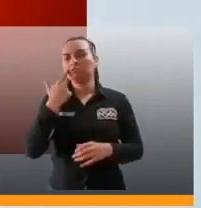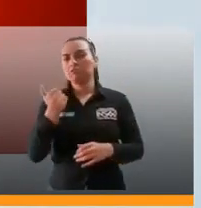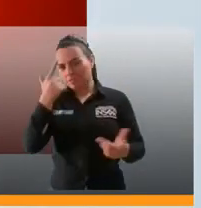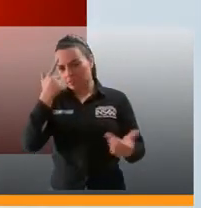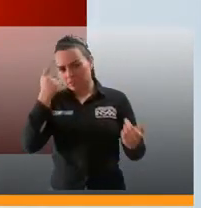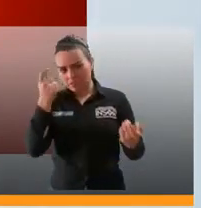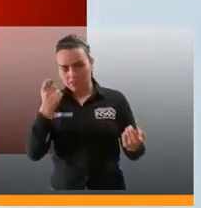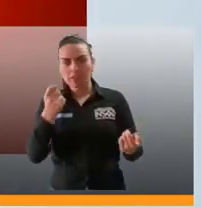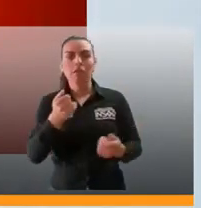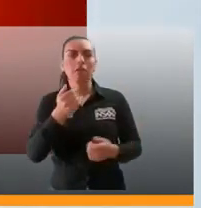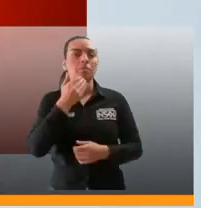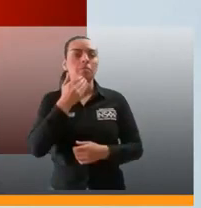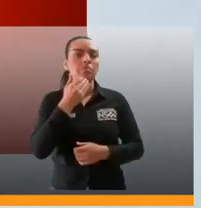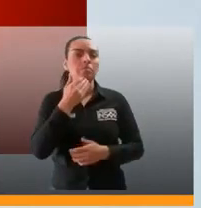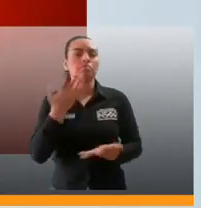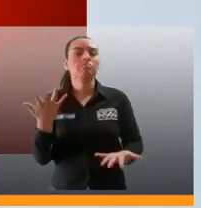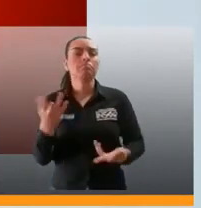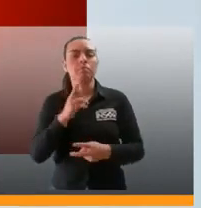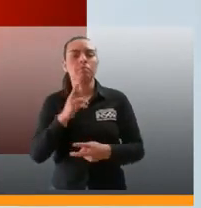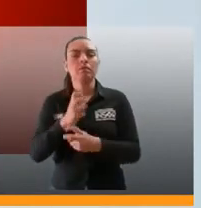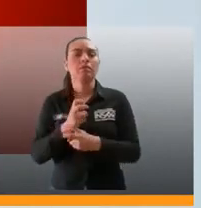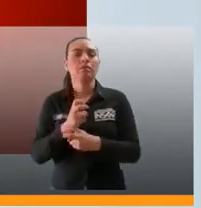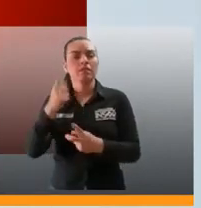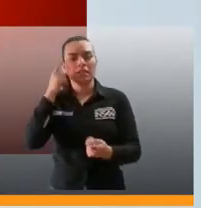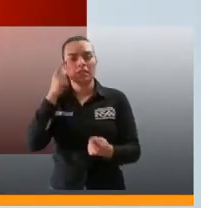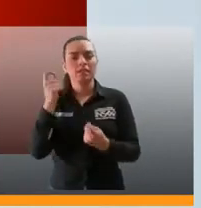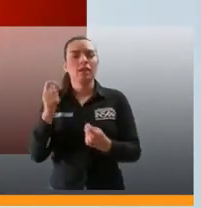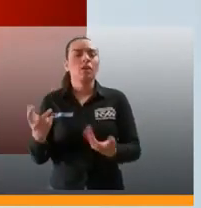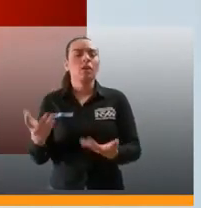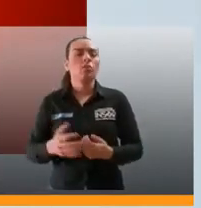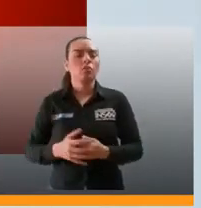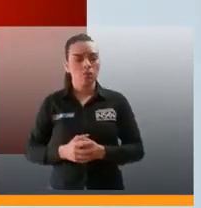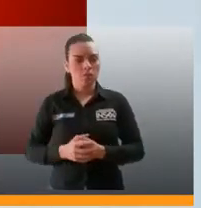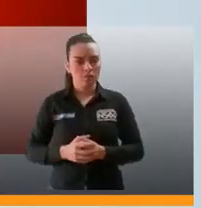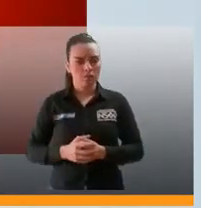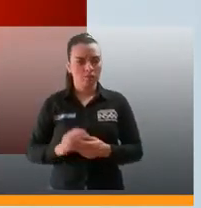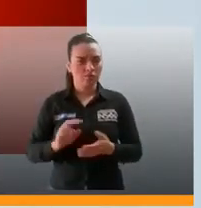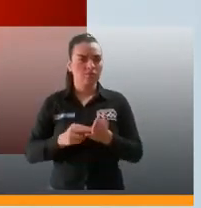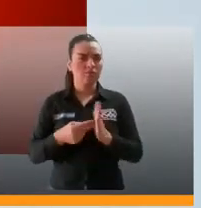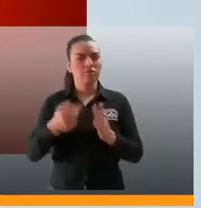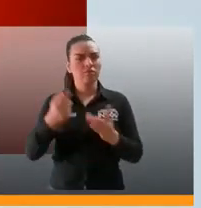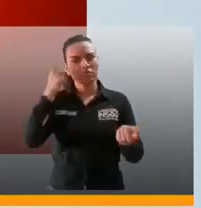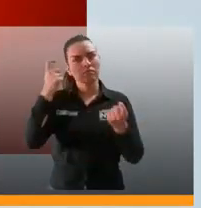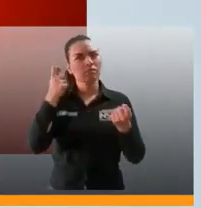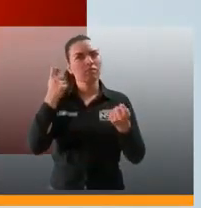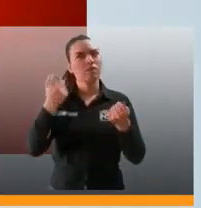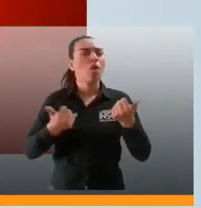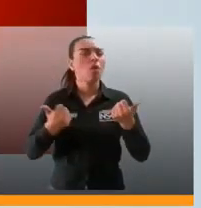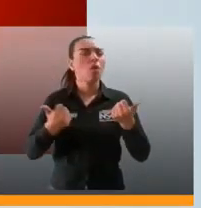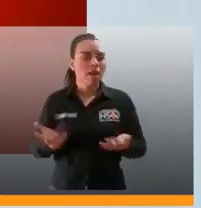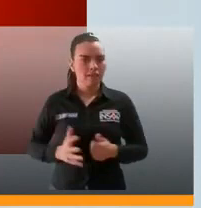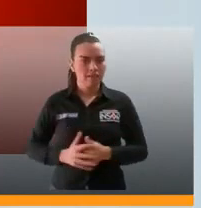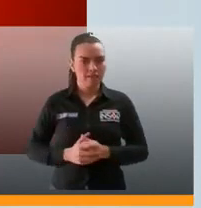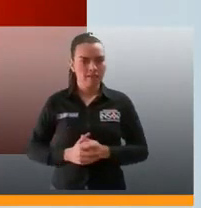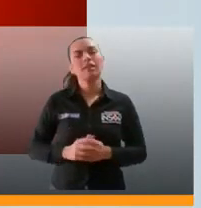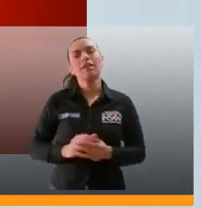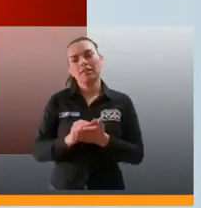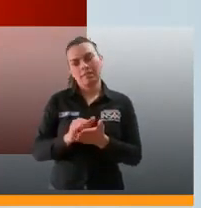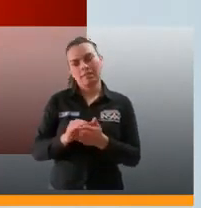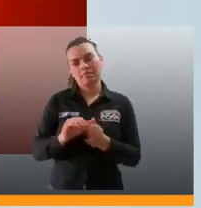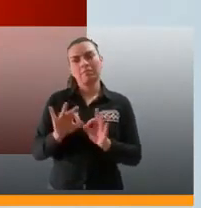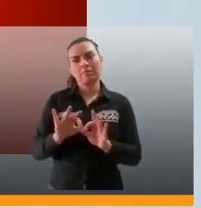Pero cuando se tiene dificultad de recursos, ¿cuáles estrategias recomiendan? Entonces aquí quisiéramos